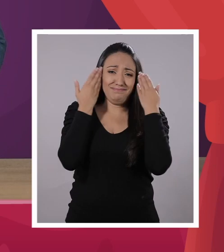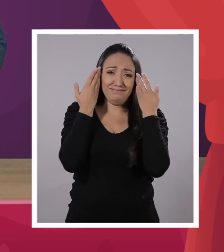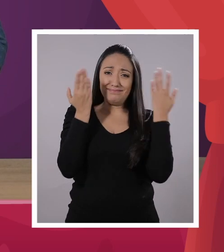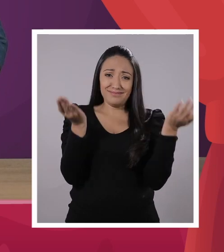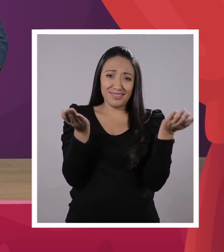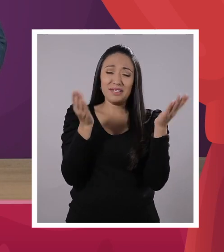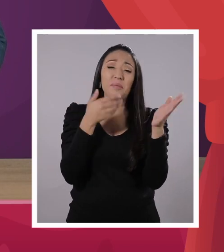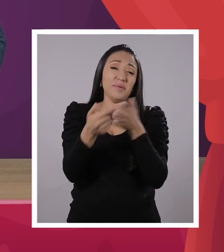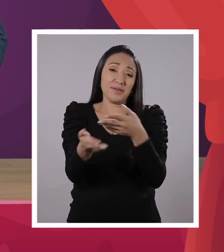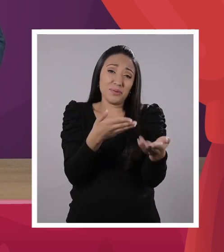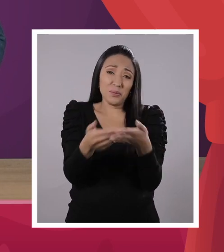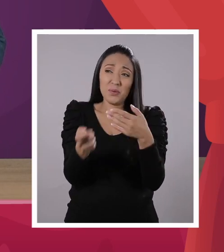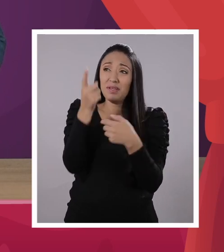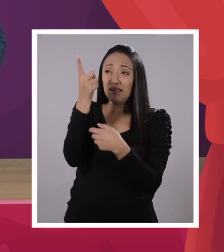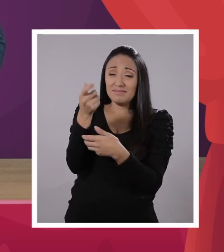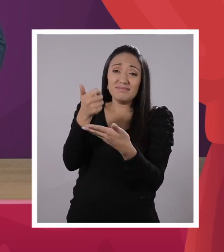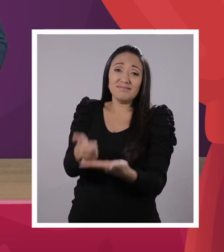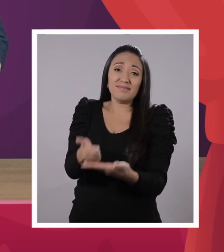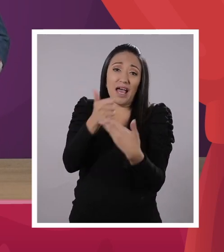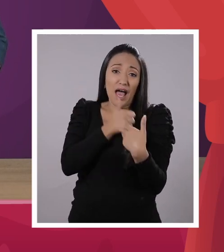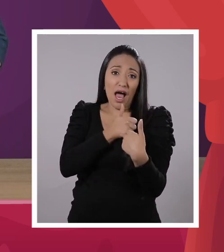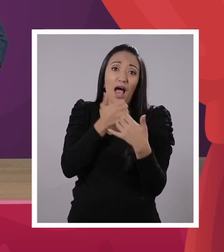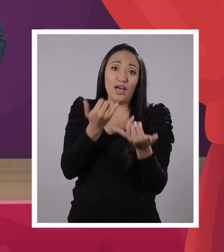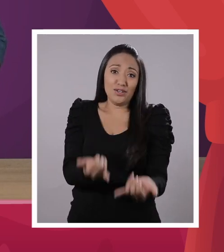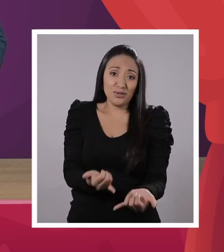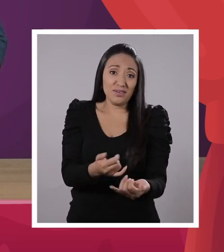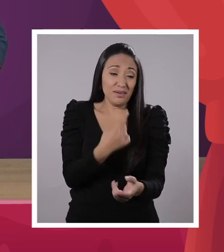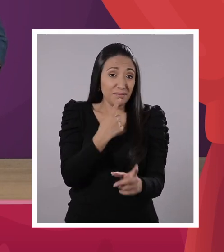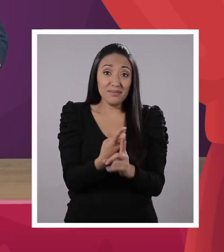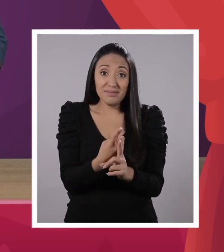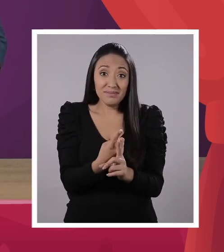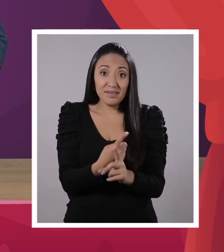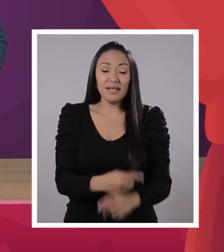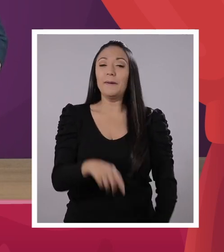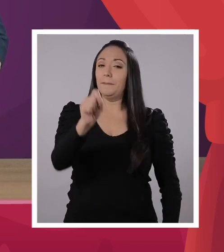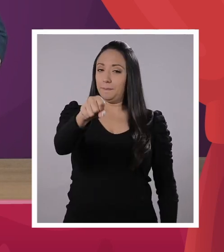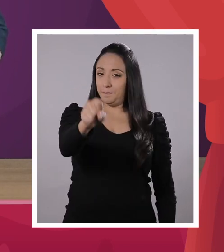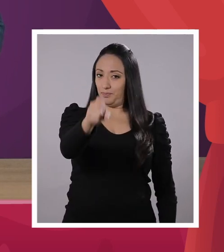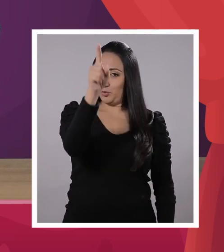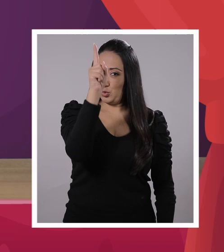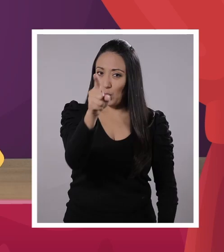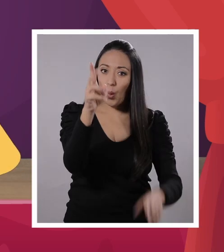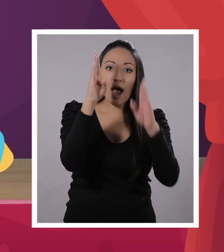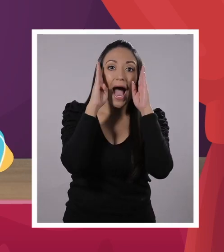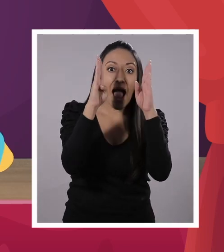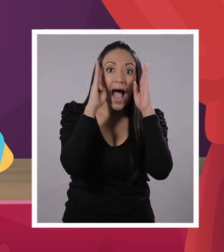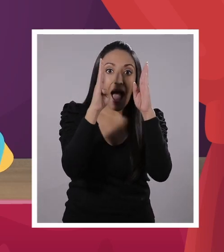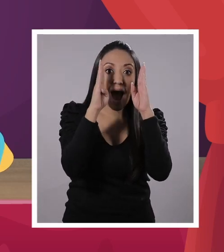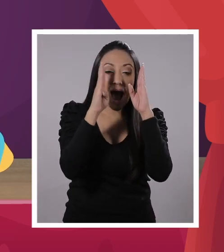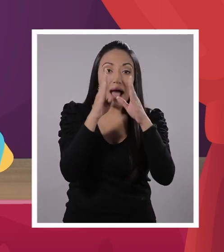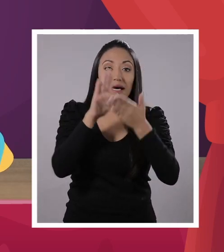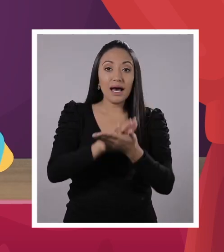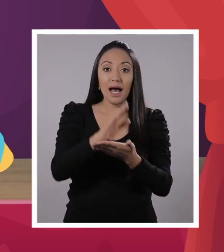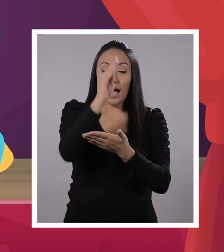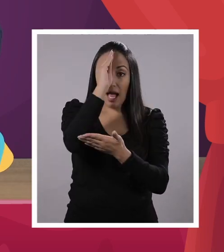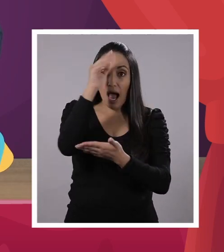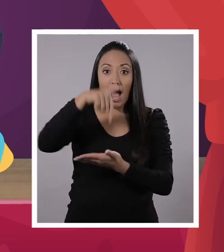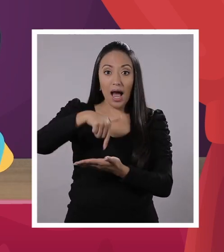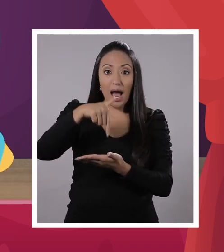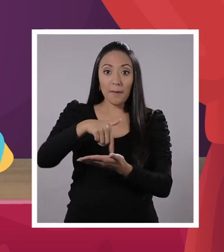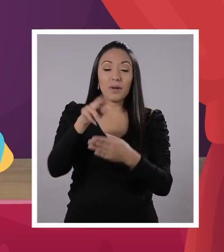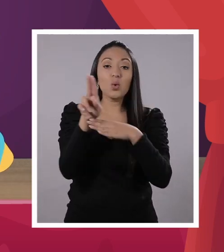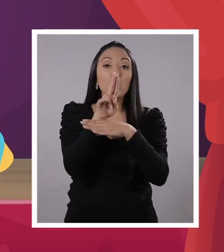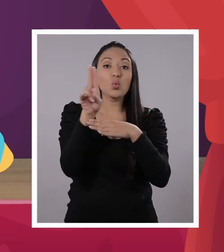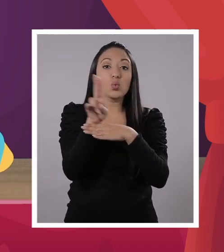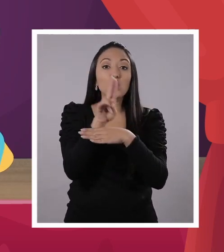buena haciendo ritmos, pero junto a la profe Monse y a Jessy vamos a aprender, ¿verdad? Sí, así que pónganse las pilas en casa porque vamos